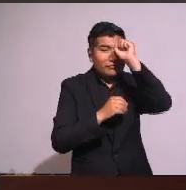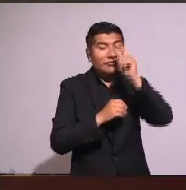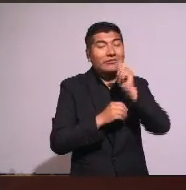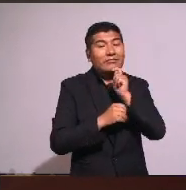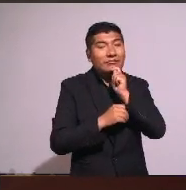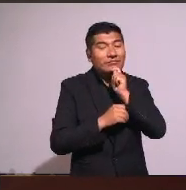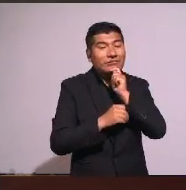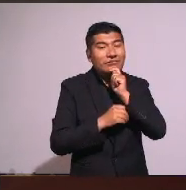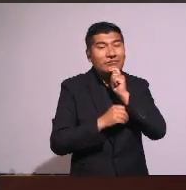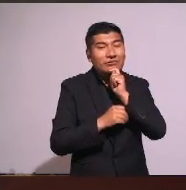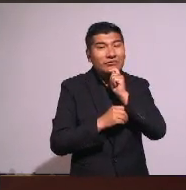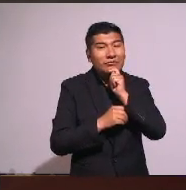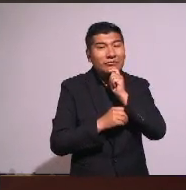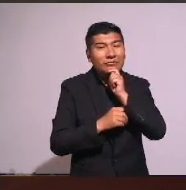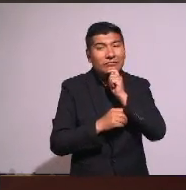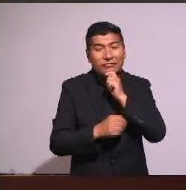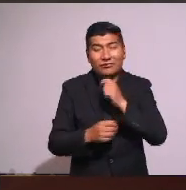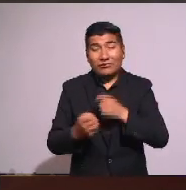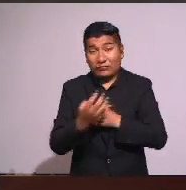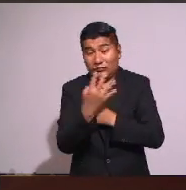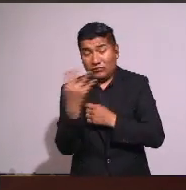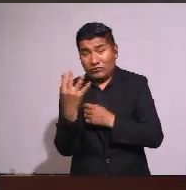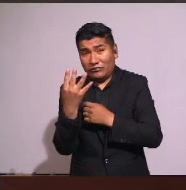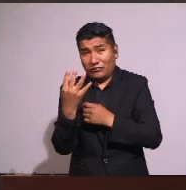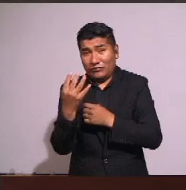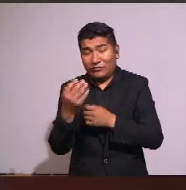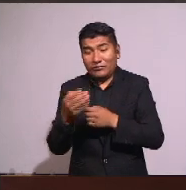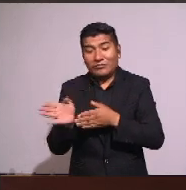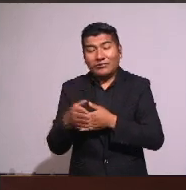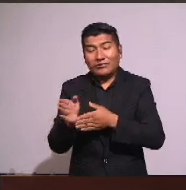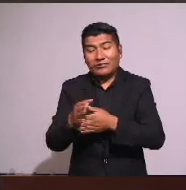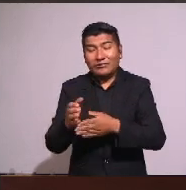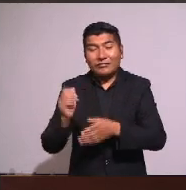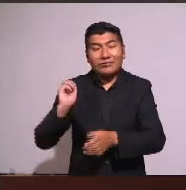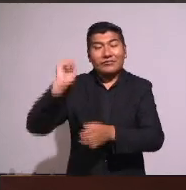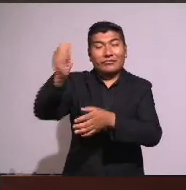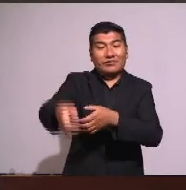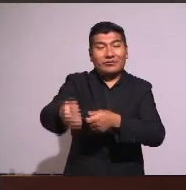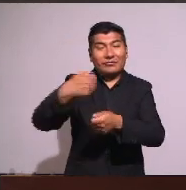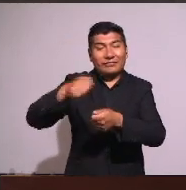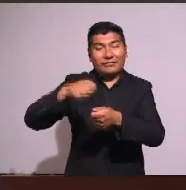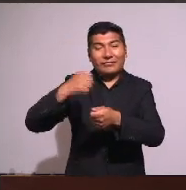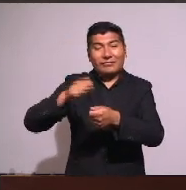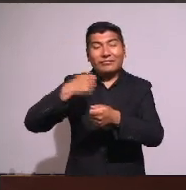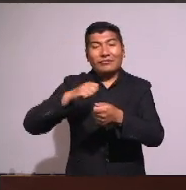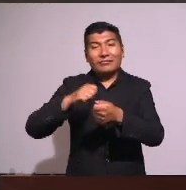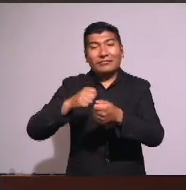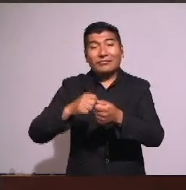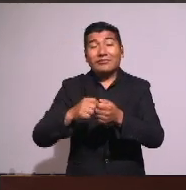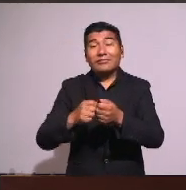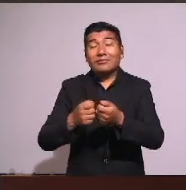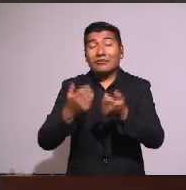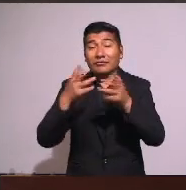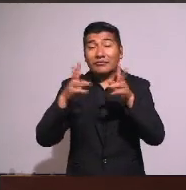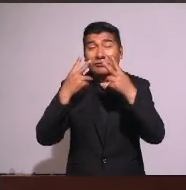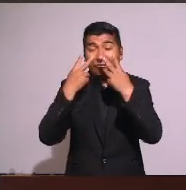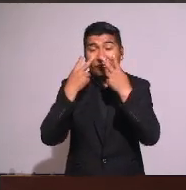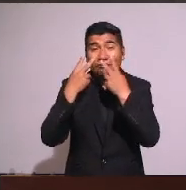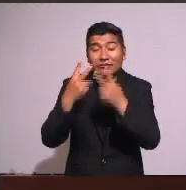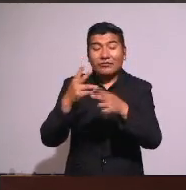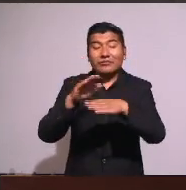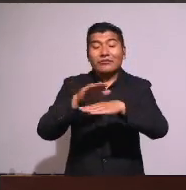pescadores, gente común, nada especial. La escucha